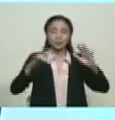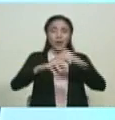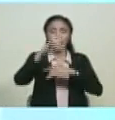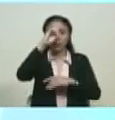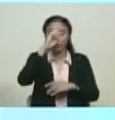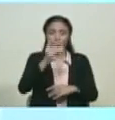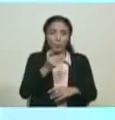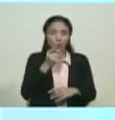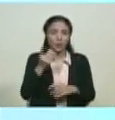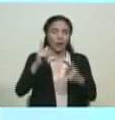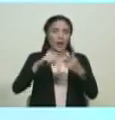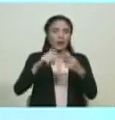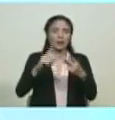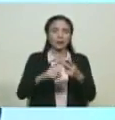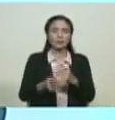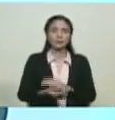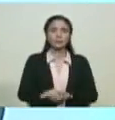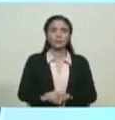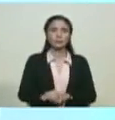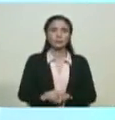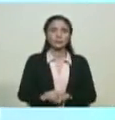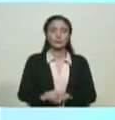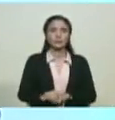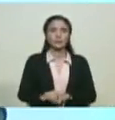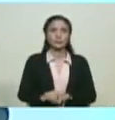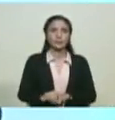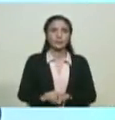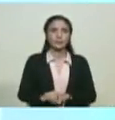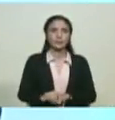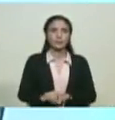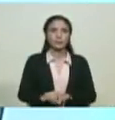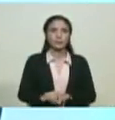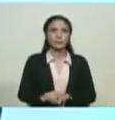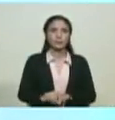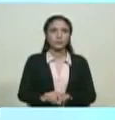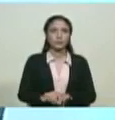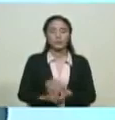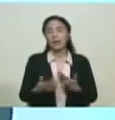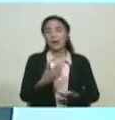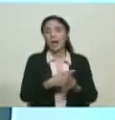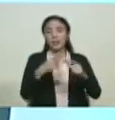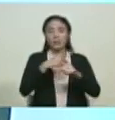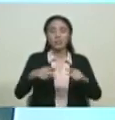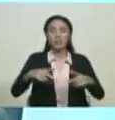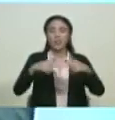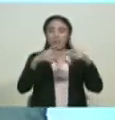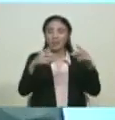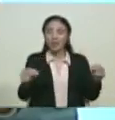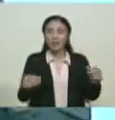dominicana a nuestra hermana república dominicana playa girón nicaragua